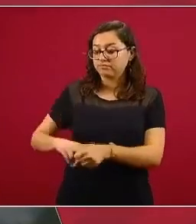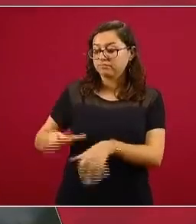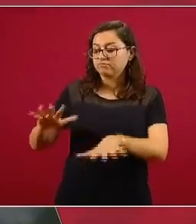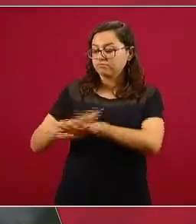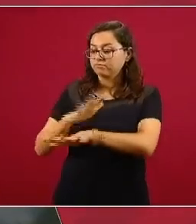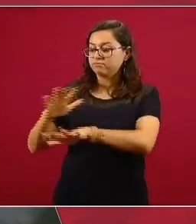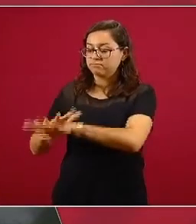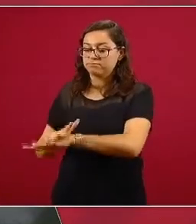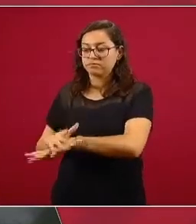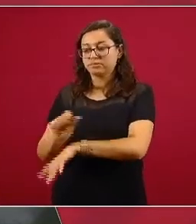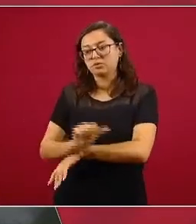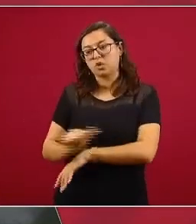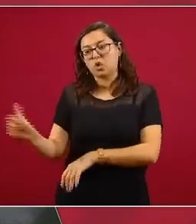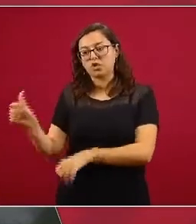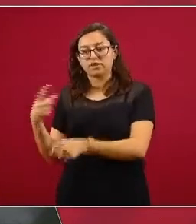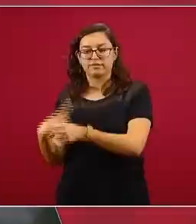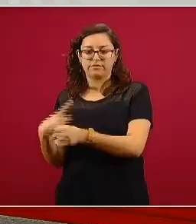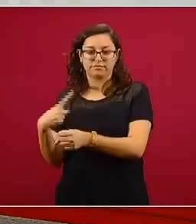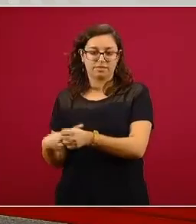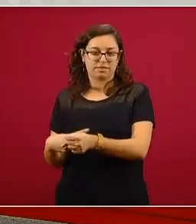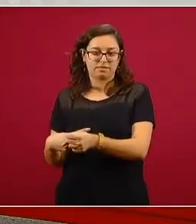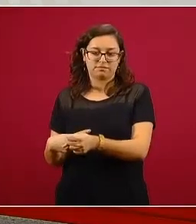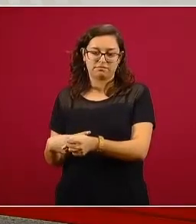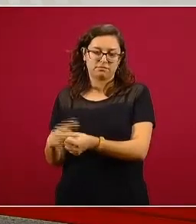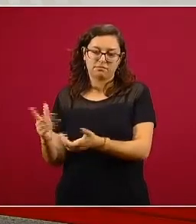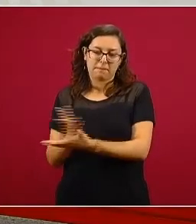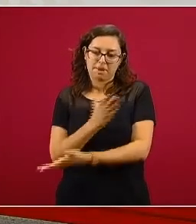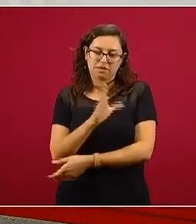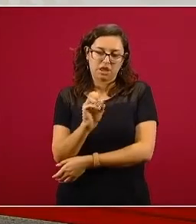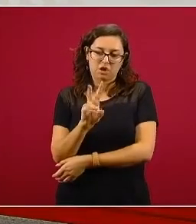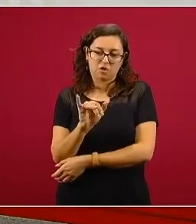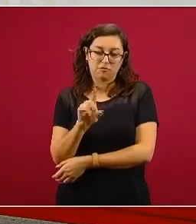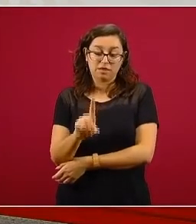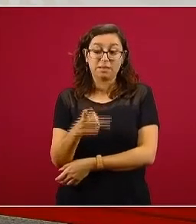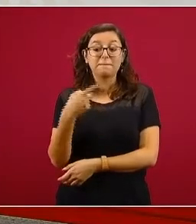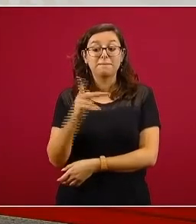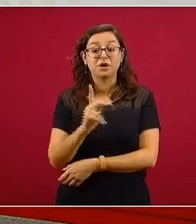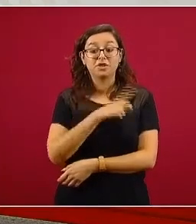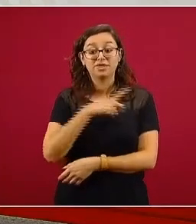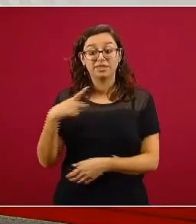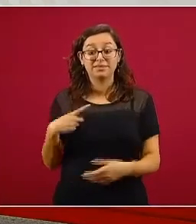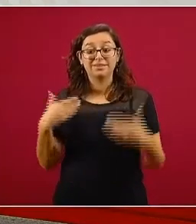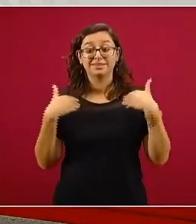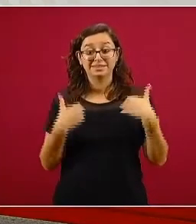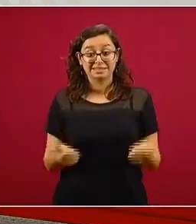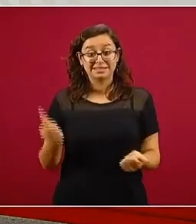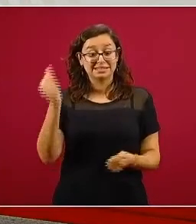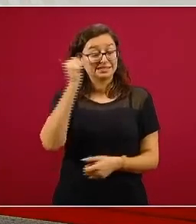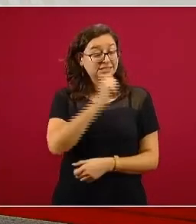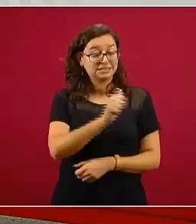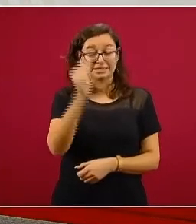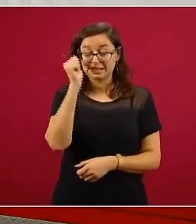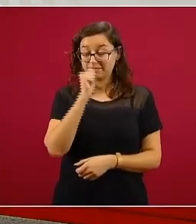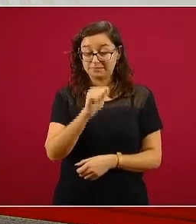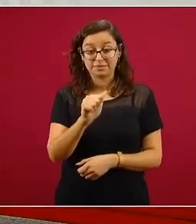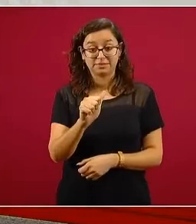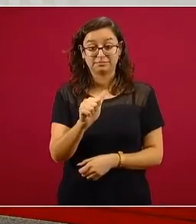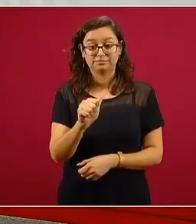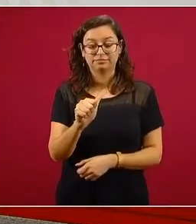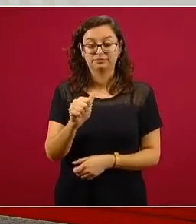hospitalaria hacia los padecimientos no COVID, teniendo presente en todo momento que las capacidades